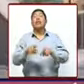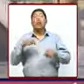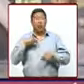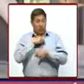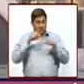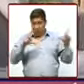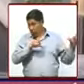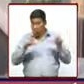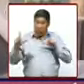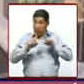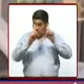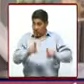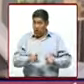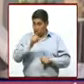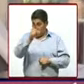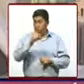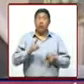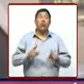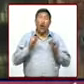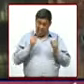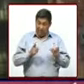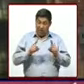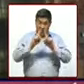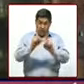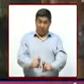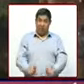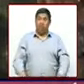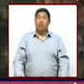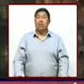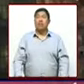estamos listos. ¿Está listo usted para vivir un terremoto?